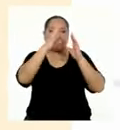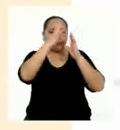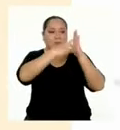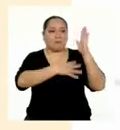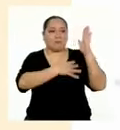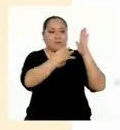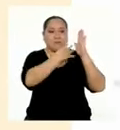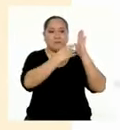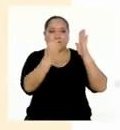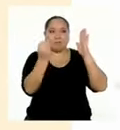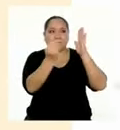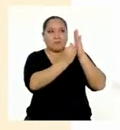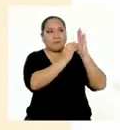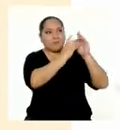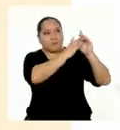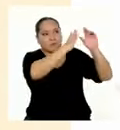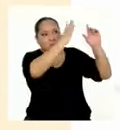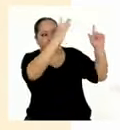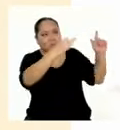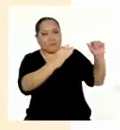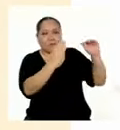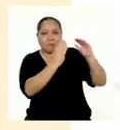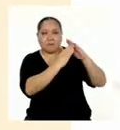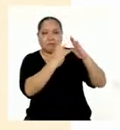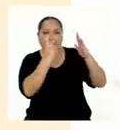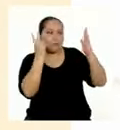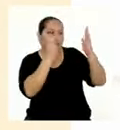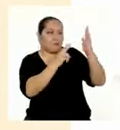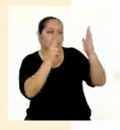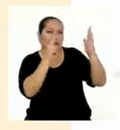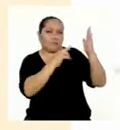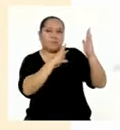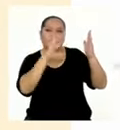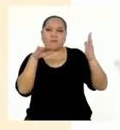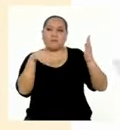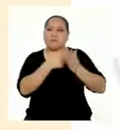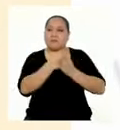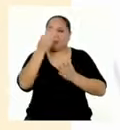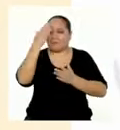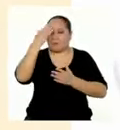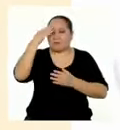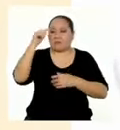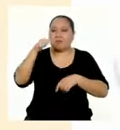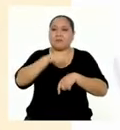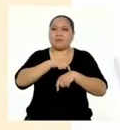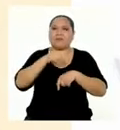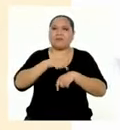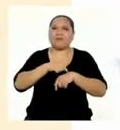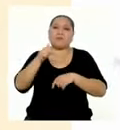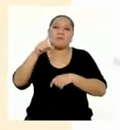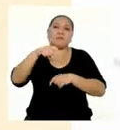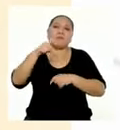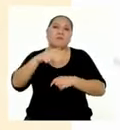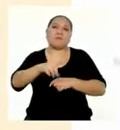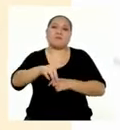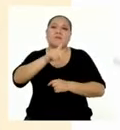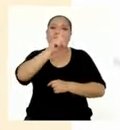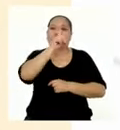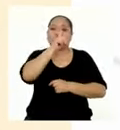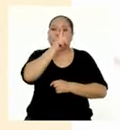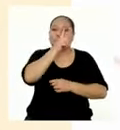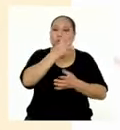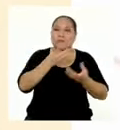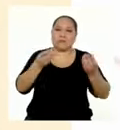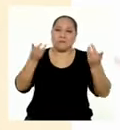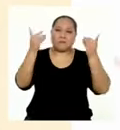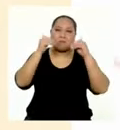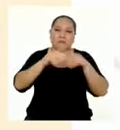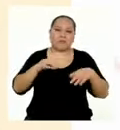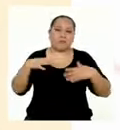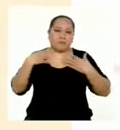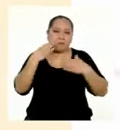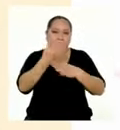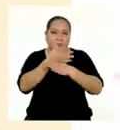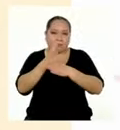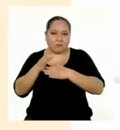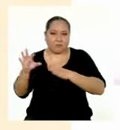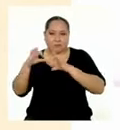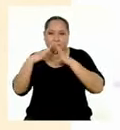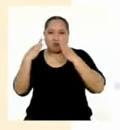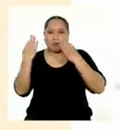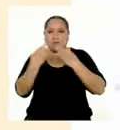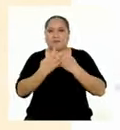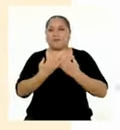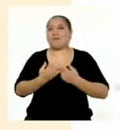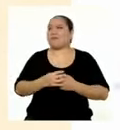lo colocamos en una parte visible de la casa, todos podremos saber en qué momento necesitamos silencio y cuándo podemos compartir en